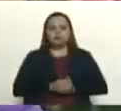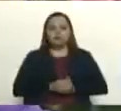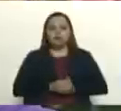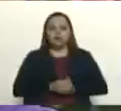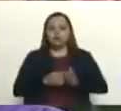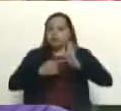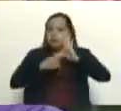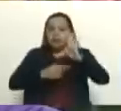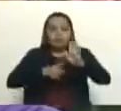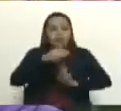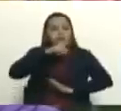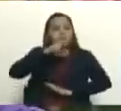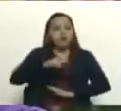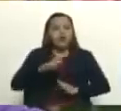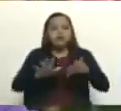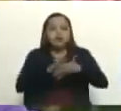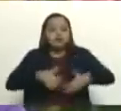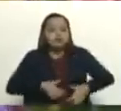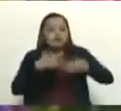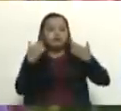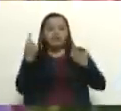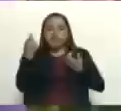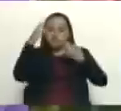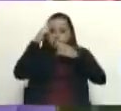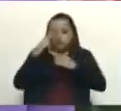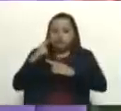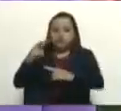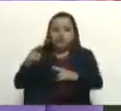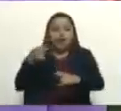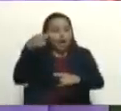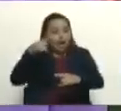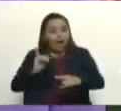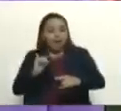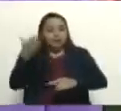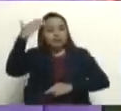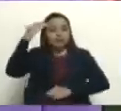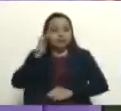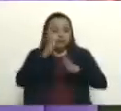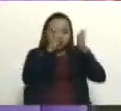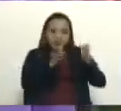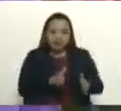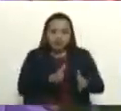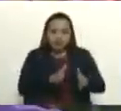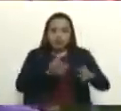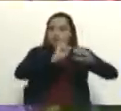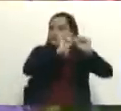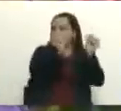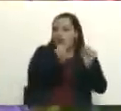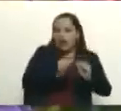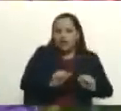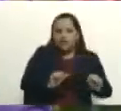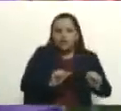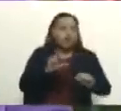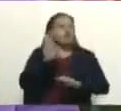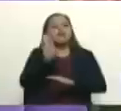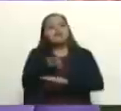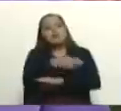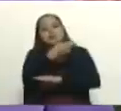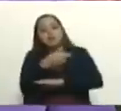odio y de intolerancia. Ahí estuvo Tibisay, con su arte, con su